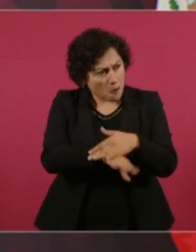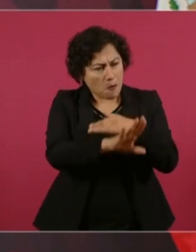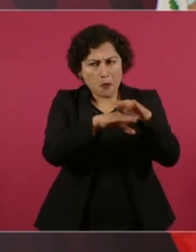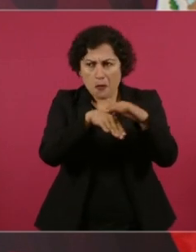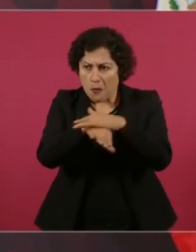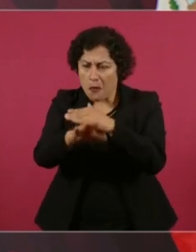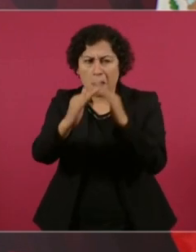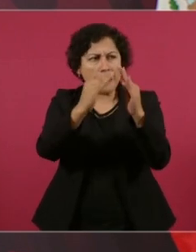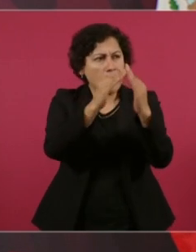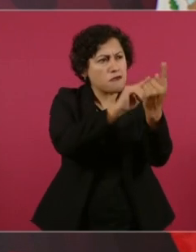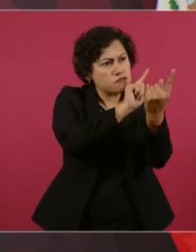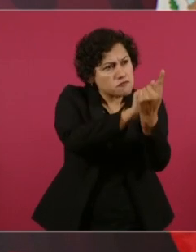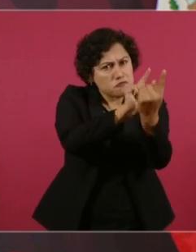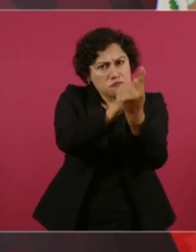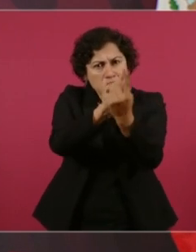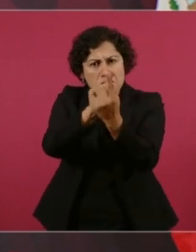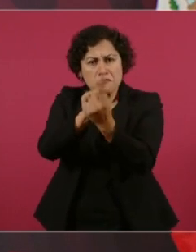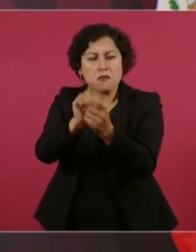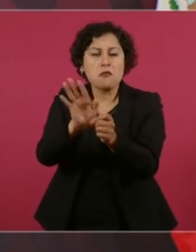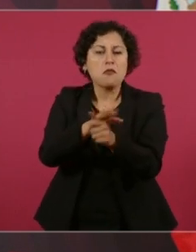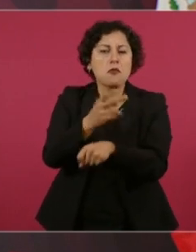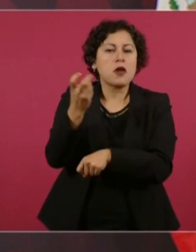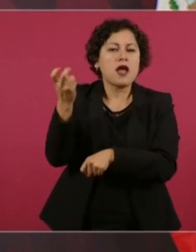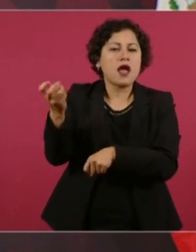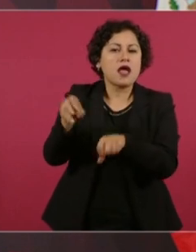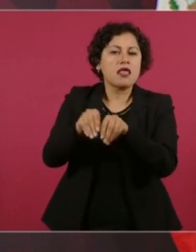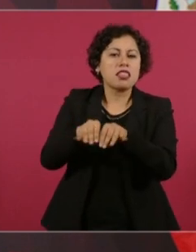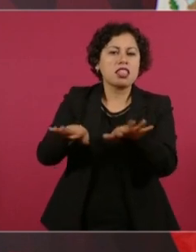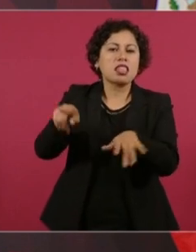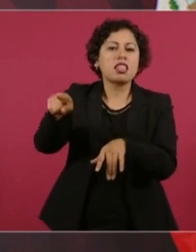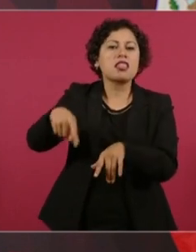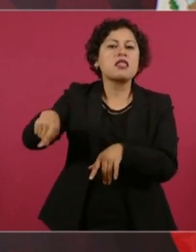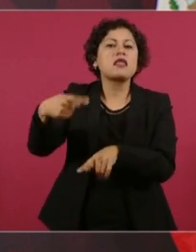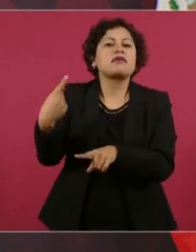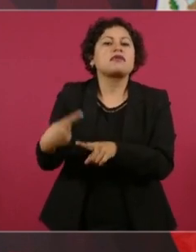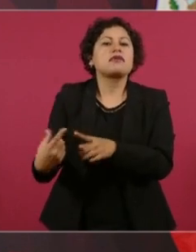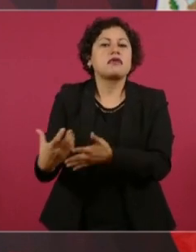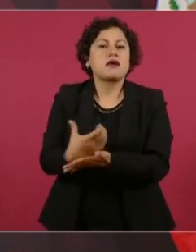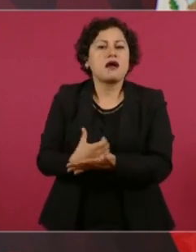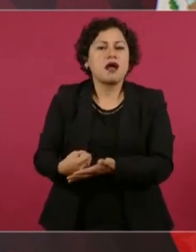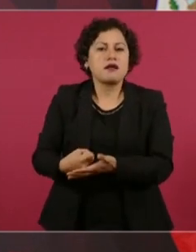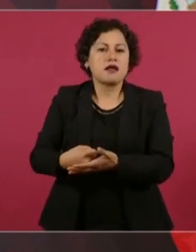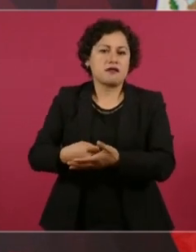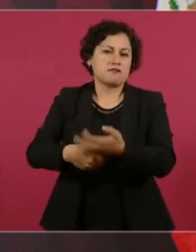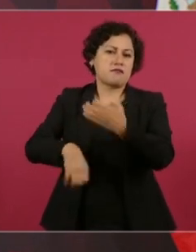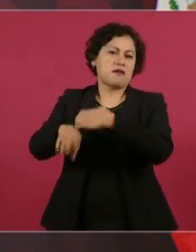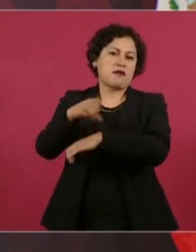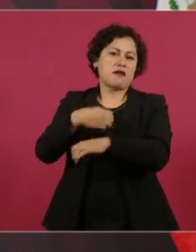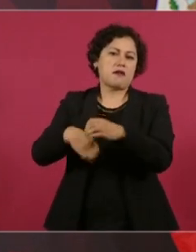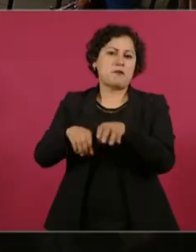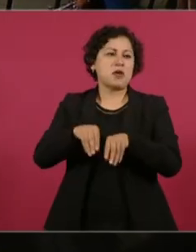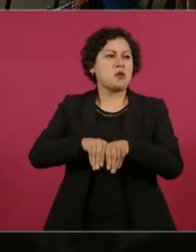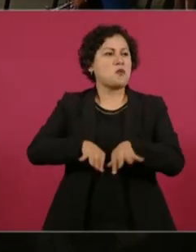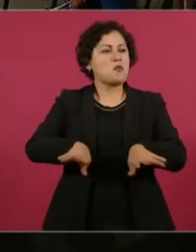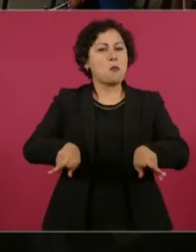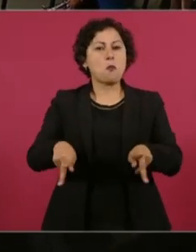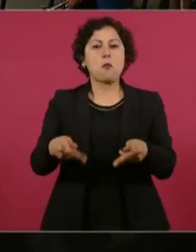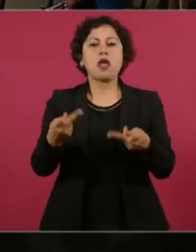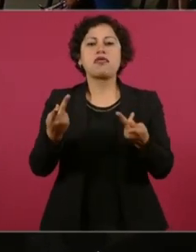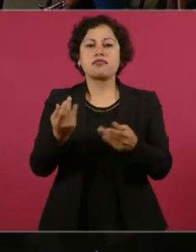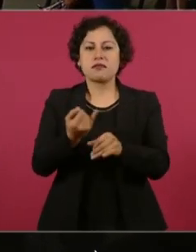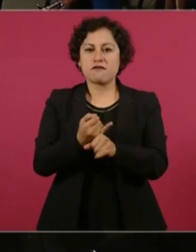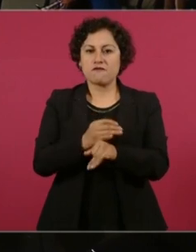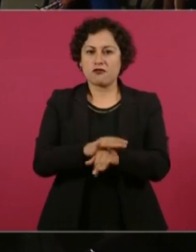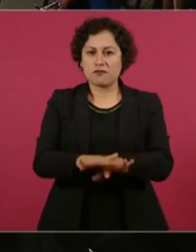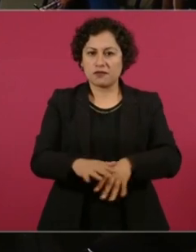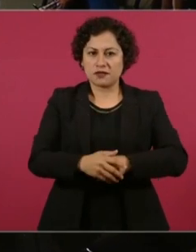Eso le deja dinero a las empresas publicistas que han proliferado. Y también le deja mucho